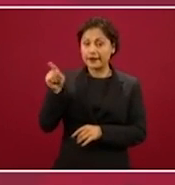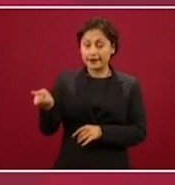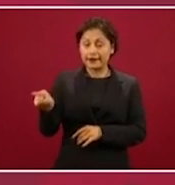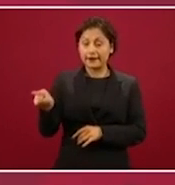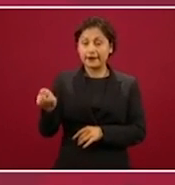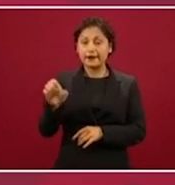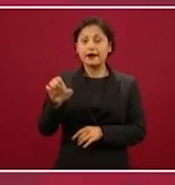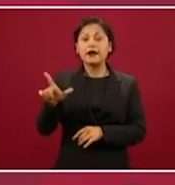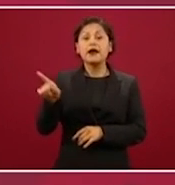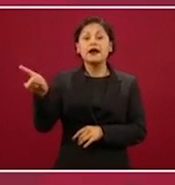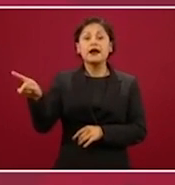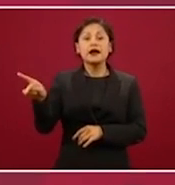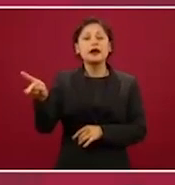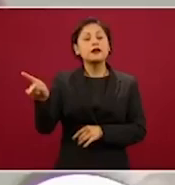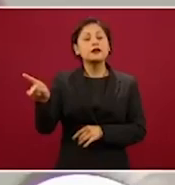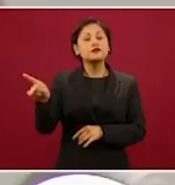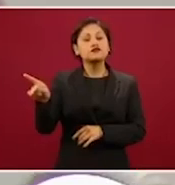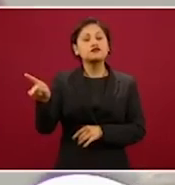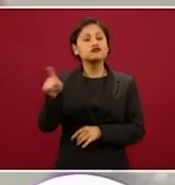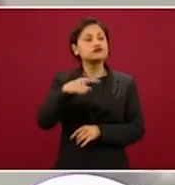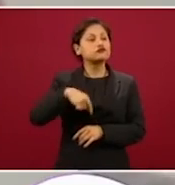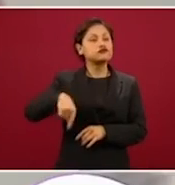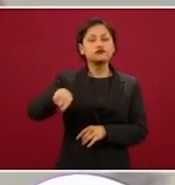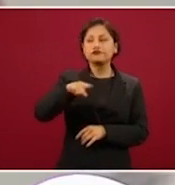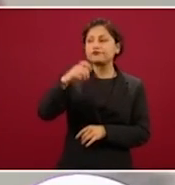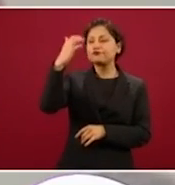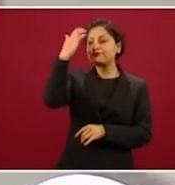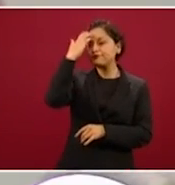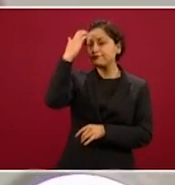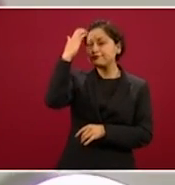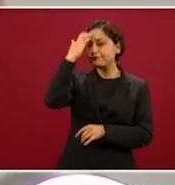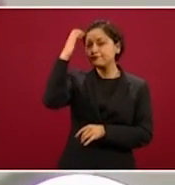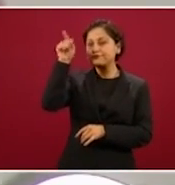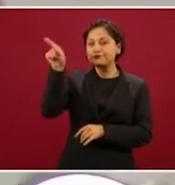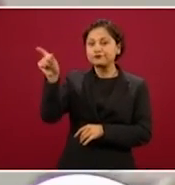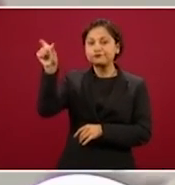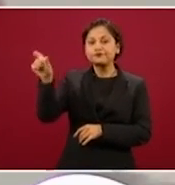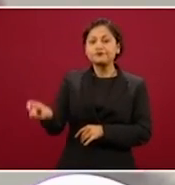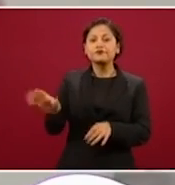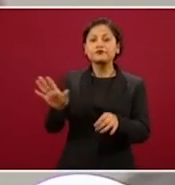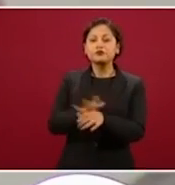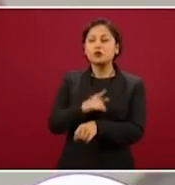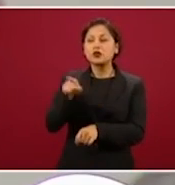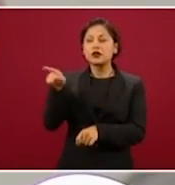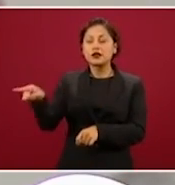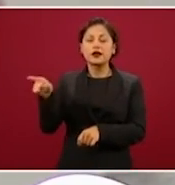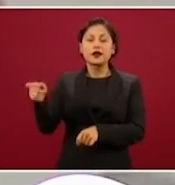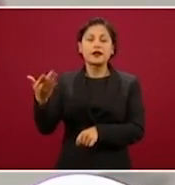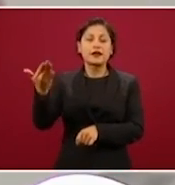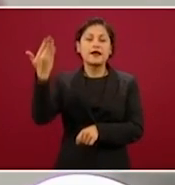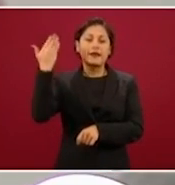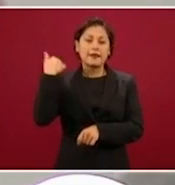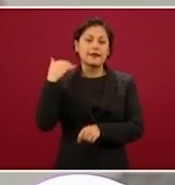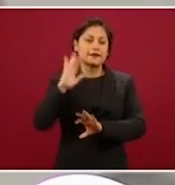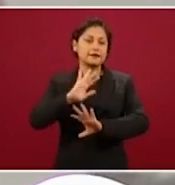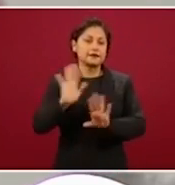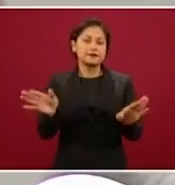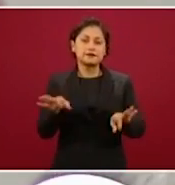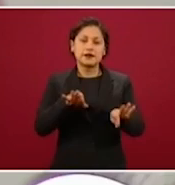algunos casos que le ha tocado llevar, uno en particular,